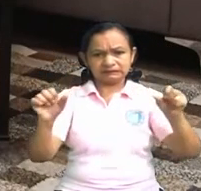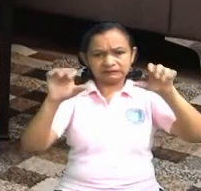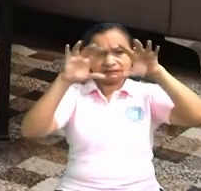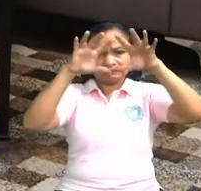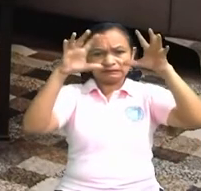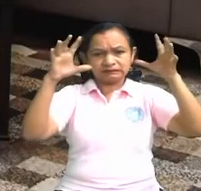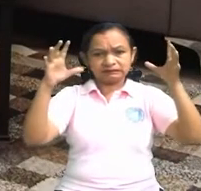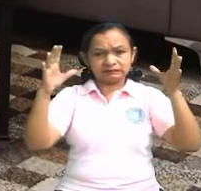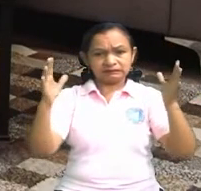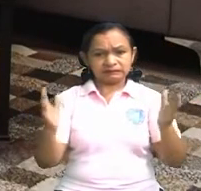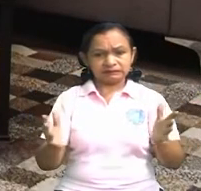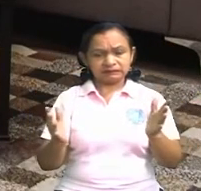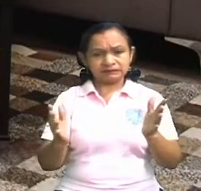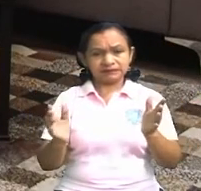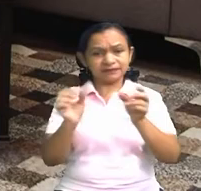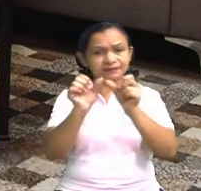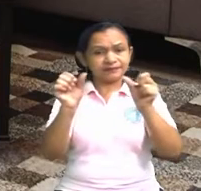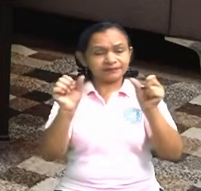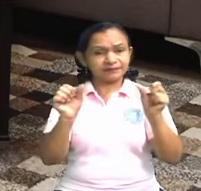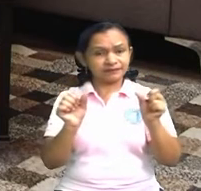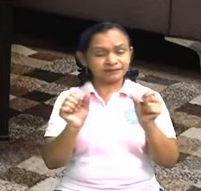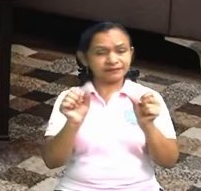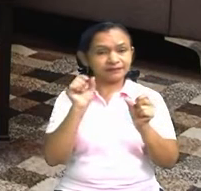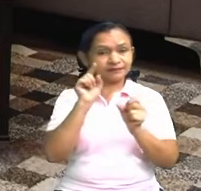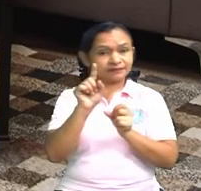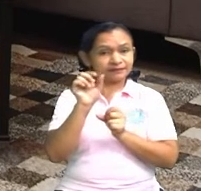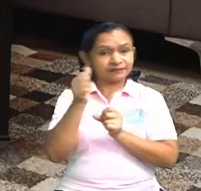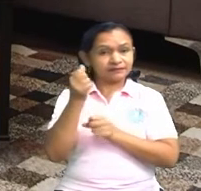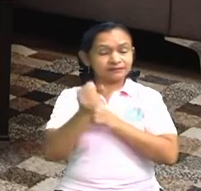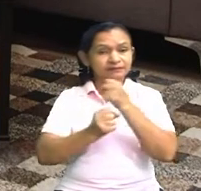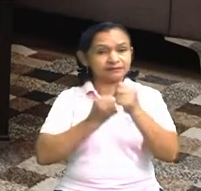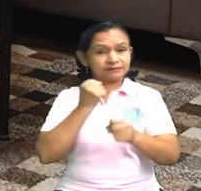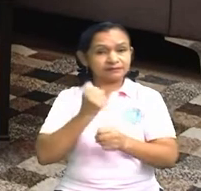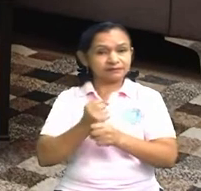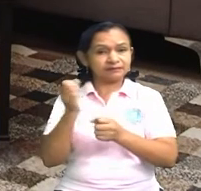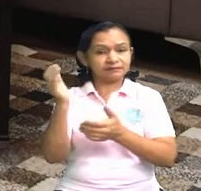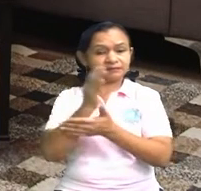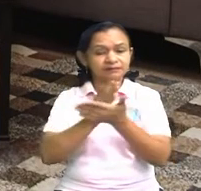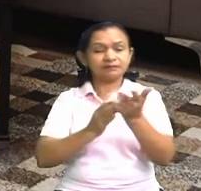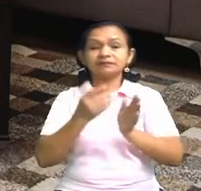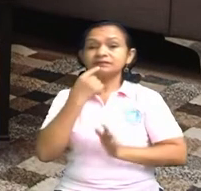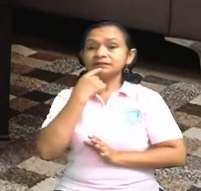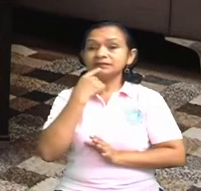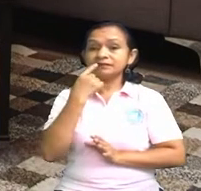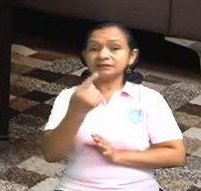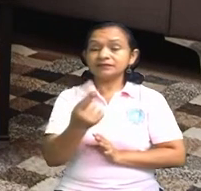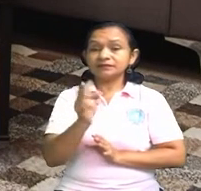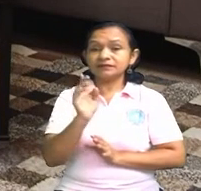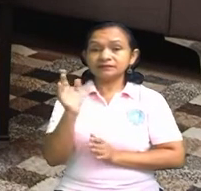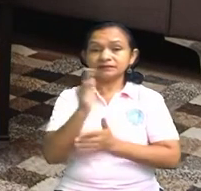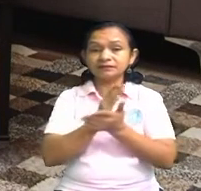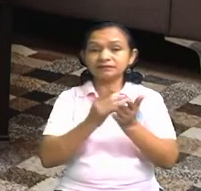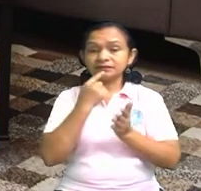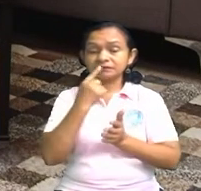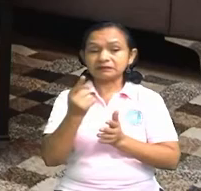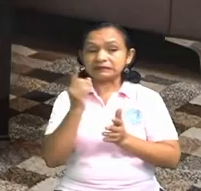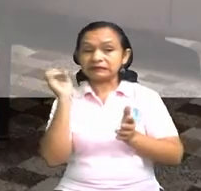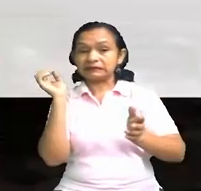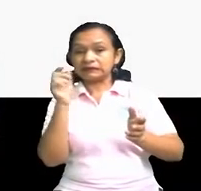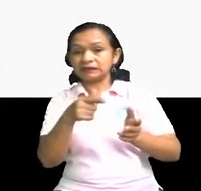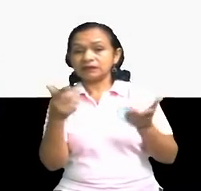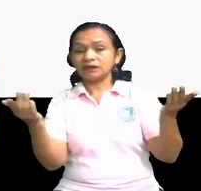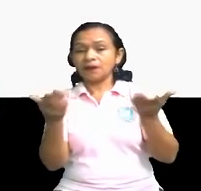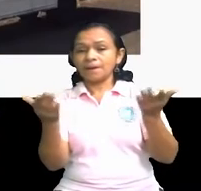jaulas. Y los que tuvieron en esta institución en esos 16 años, algunos están diciendo y nos están tirando piedras